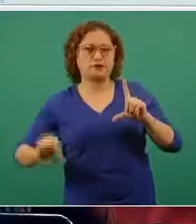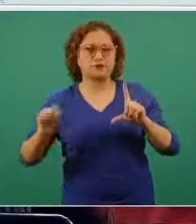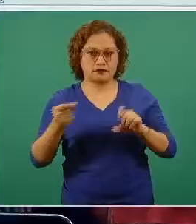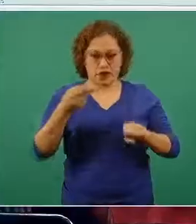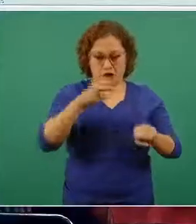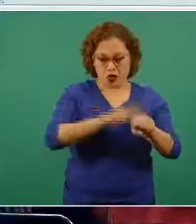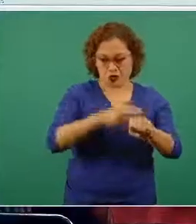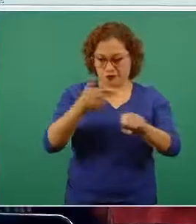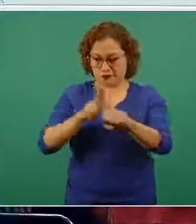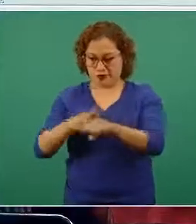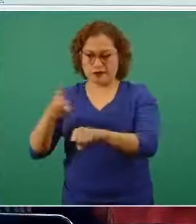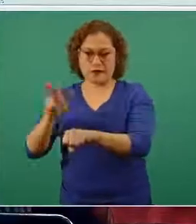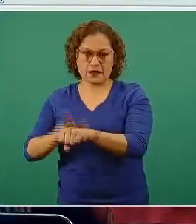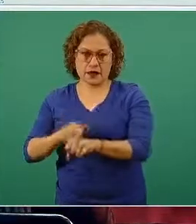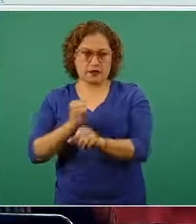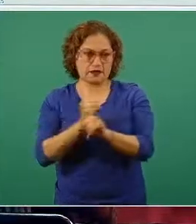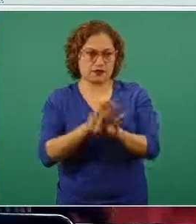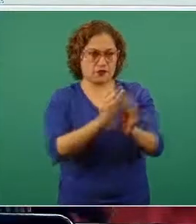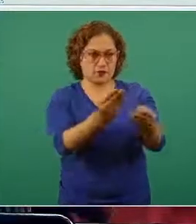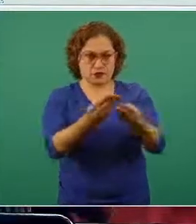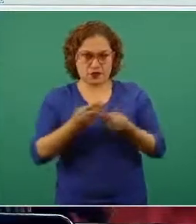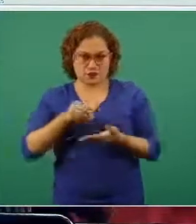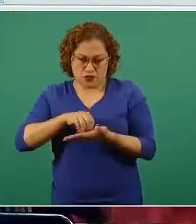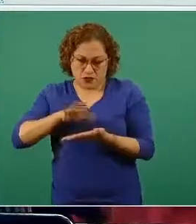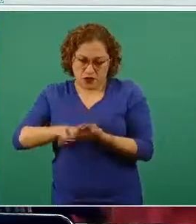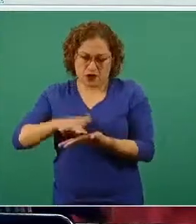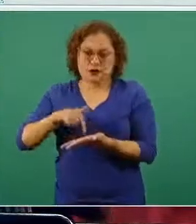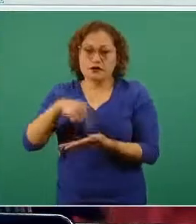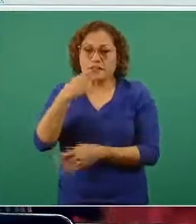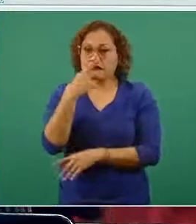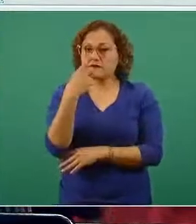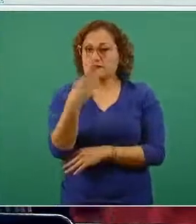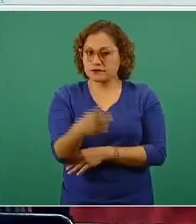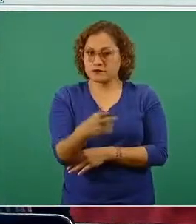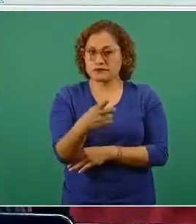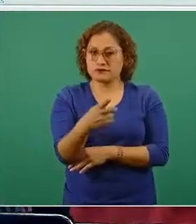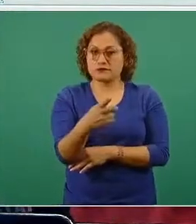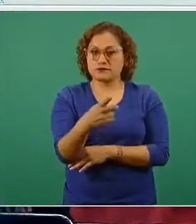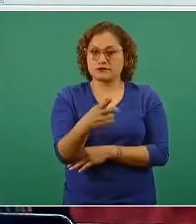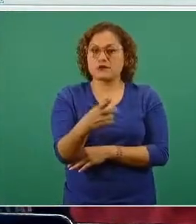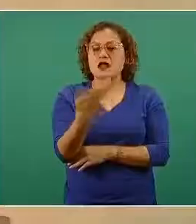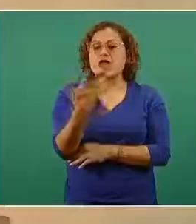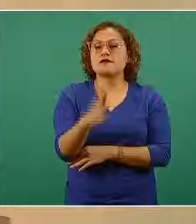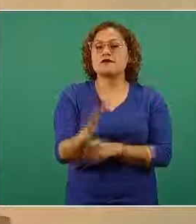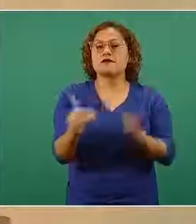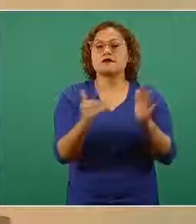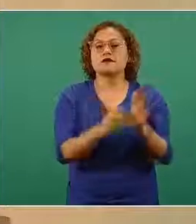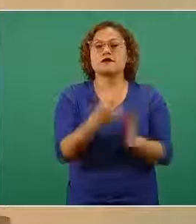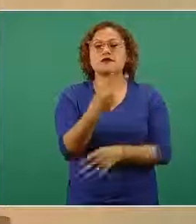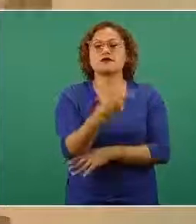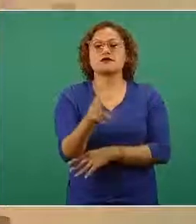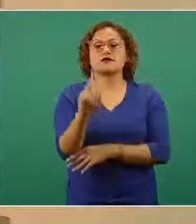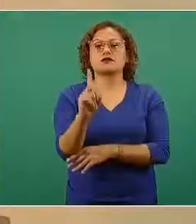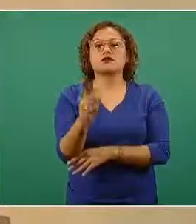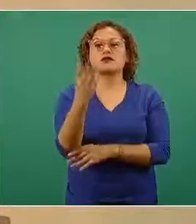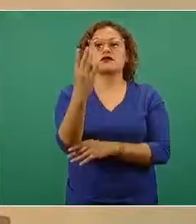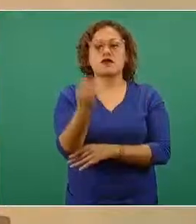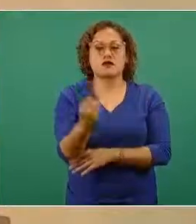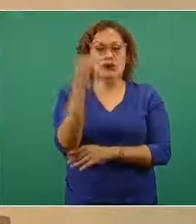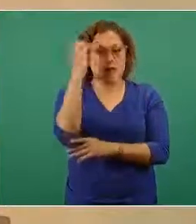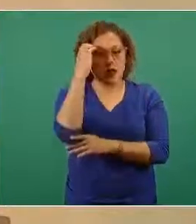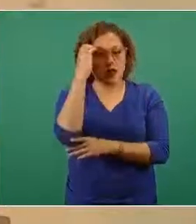que reportan a esta red IRAC, el total del universo son 10.239 camas